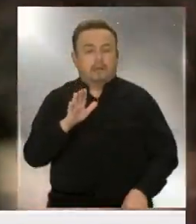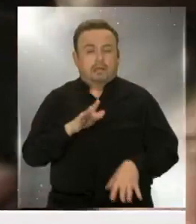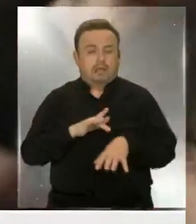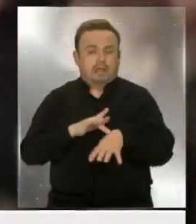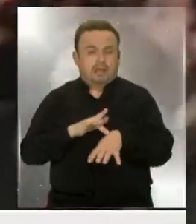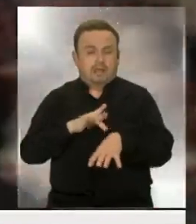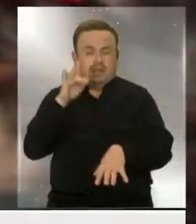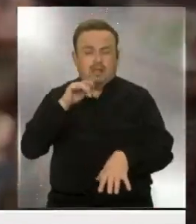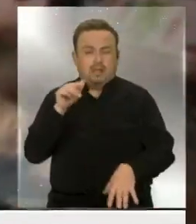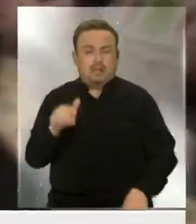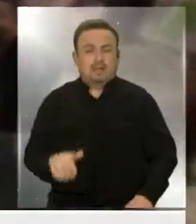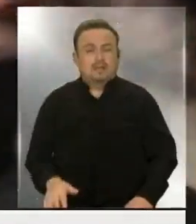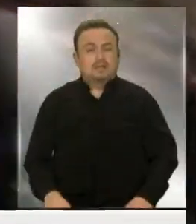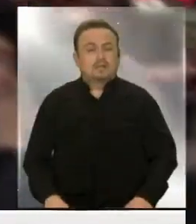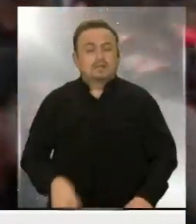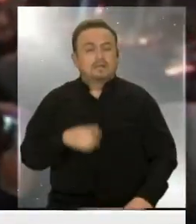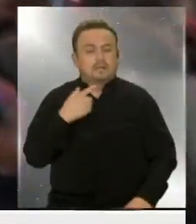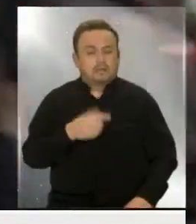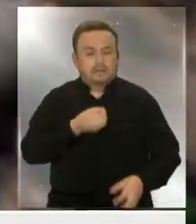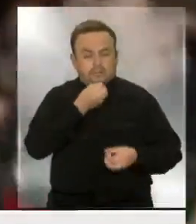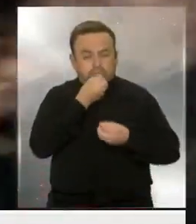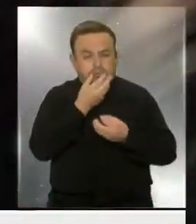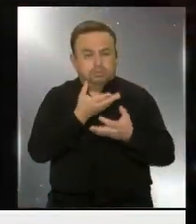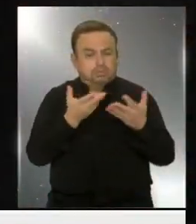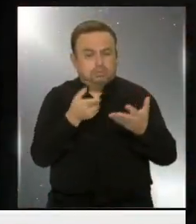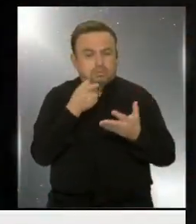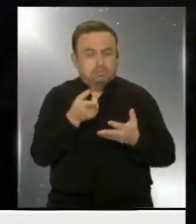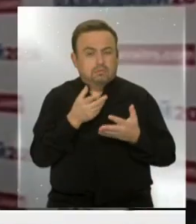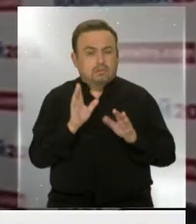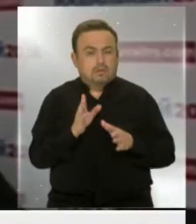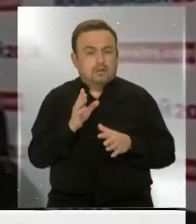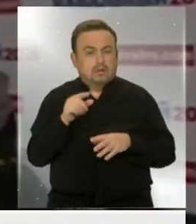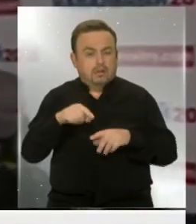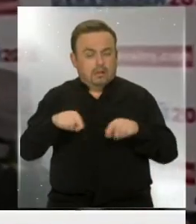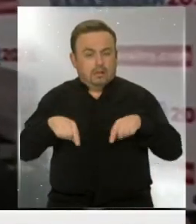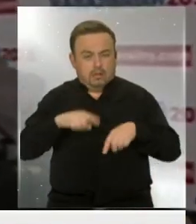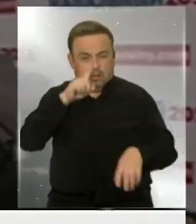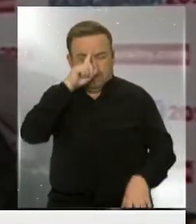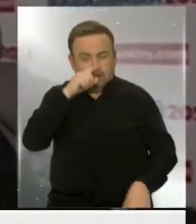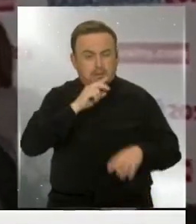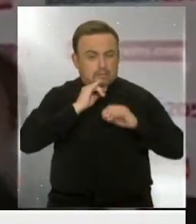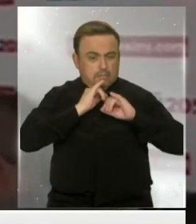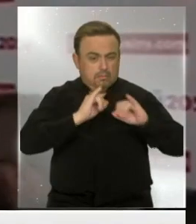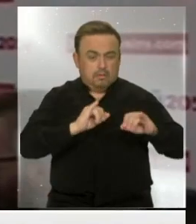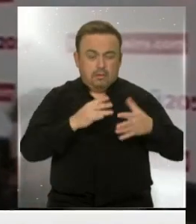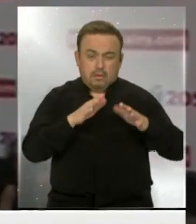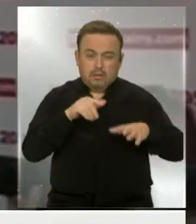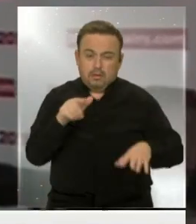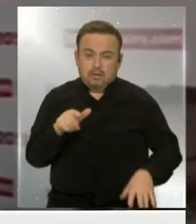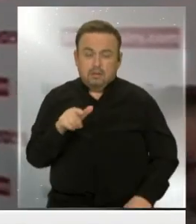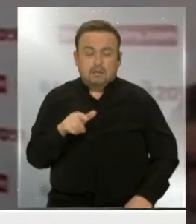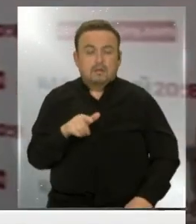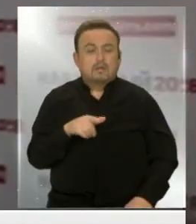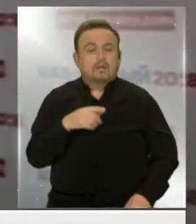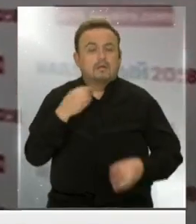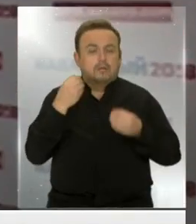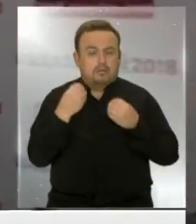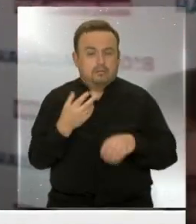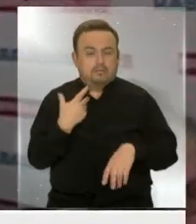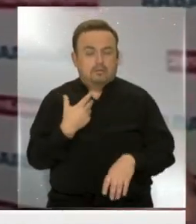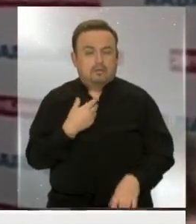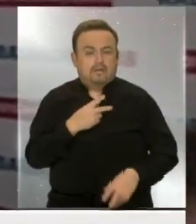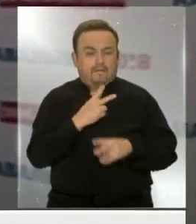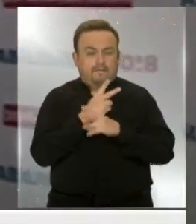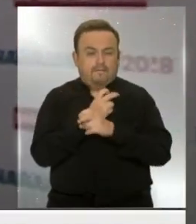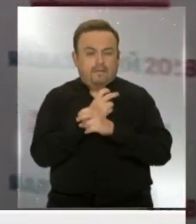estado de gravedad. Ha hablado el portavoz del recinto asistencial, ha informado que se cree que Alexei fue